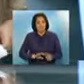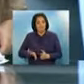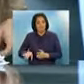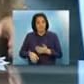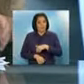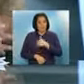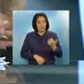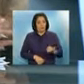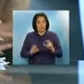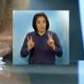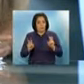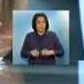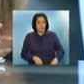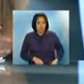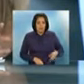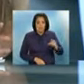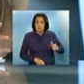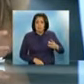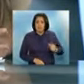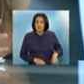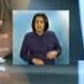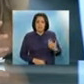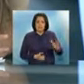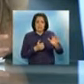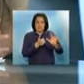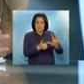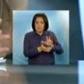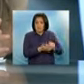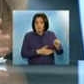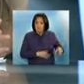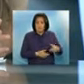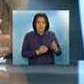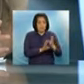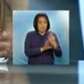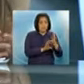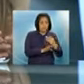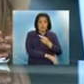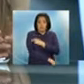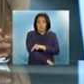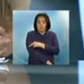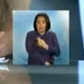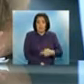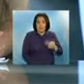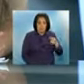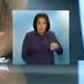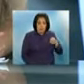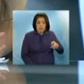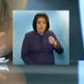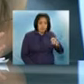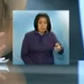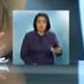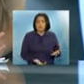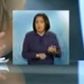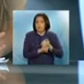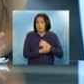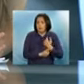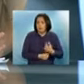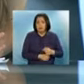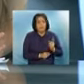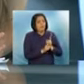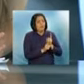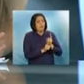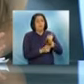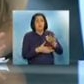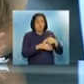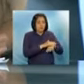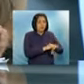Vamos con otros temas. Una perrita permanece desde hace 6 meses en la puerta de un hospital de Huancayo. Así ella muestra su amor y fidelidad por su dueño que